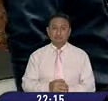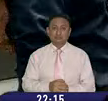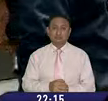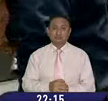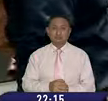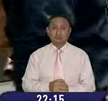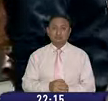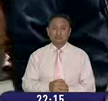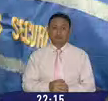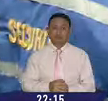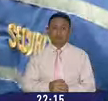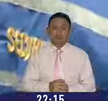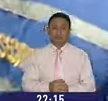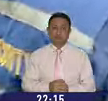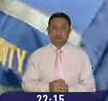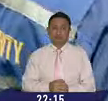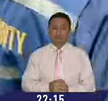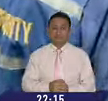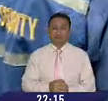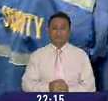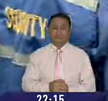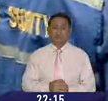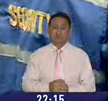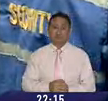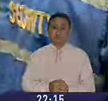En Quito informó Iván Casamen.